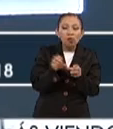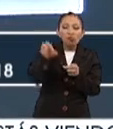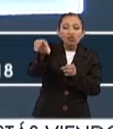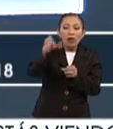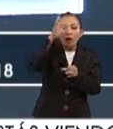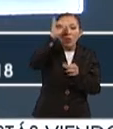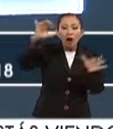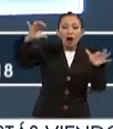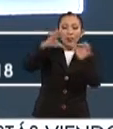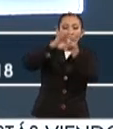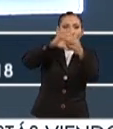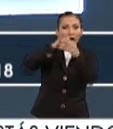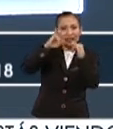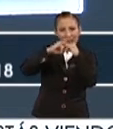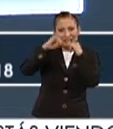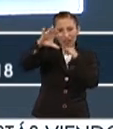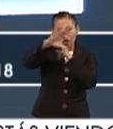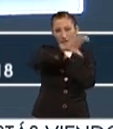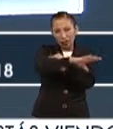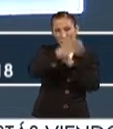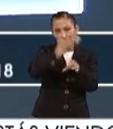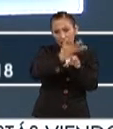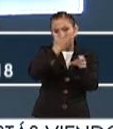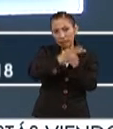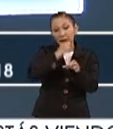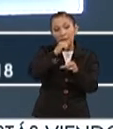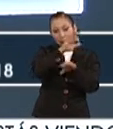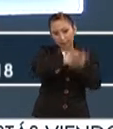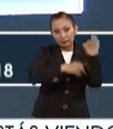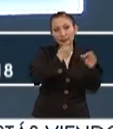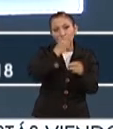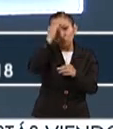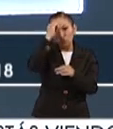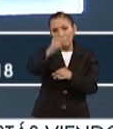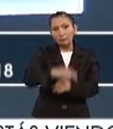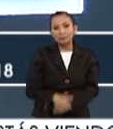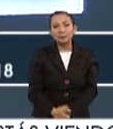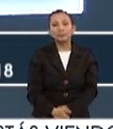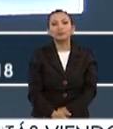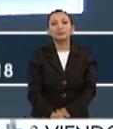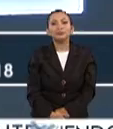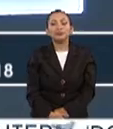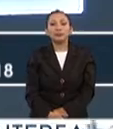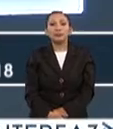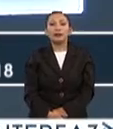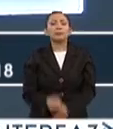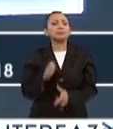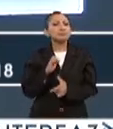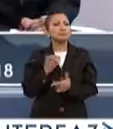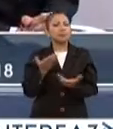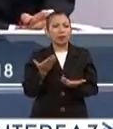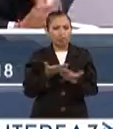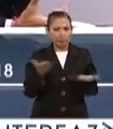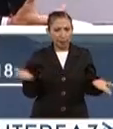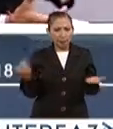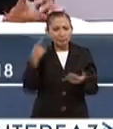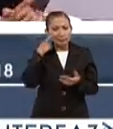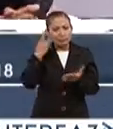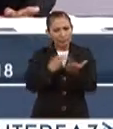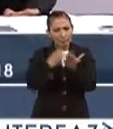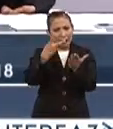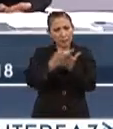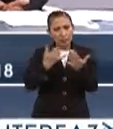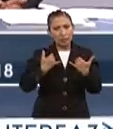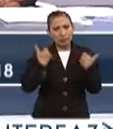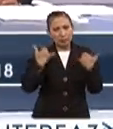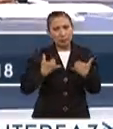convenios con instituciones de Estados Unidos que también atienden a niños sobredotados. Ahora bien, este premio de